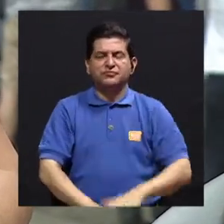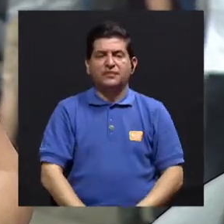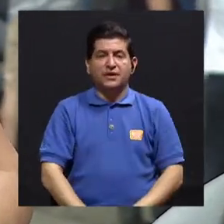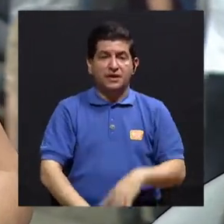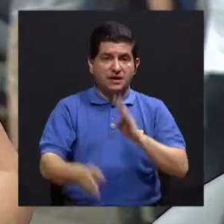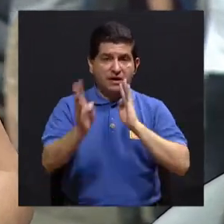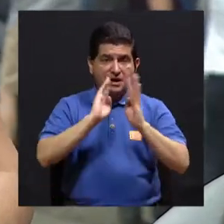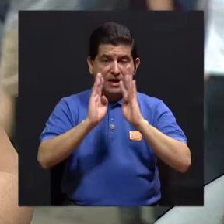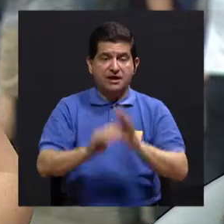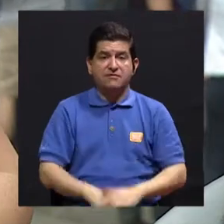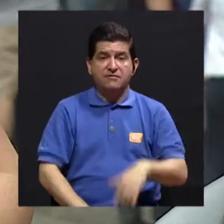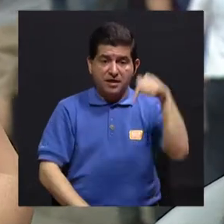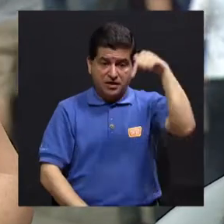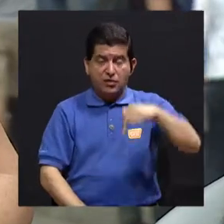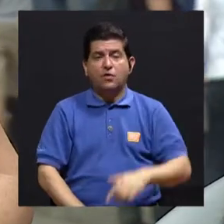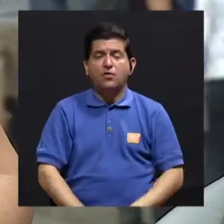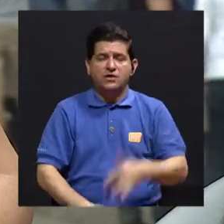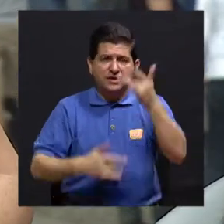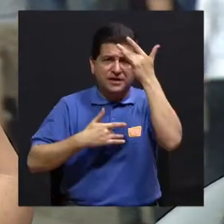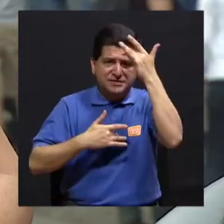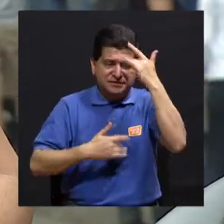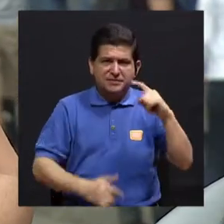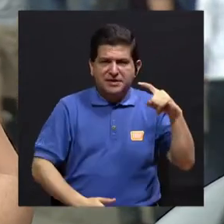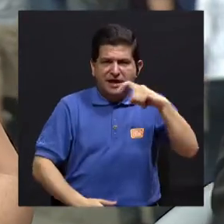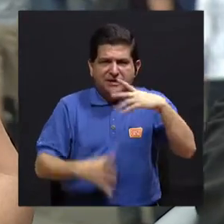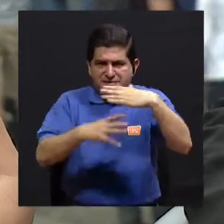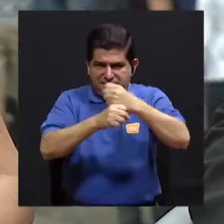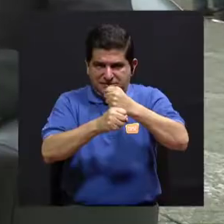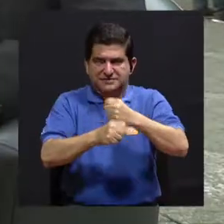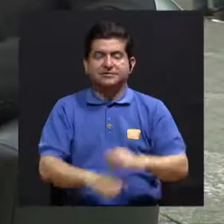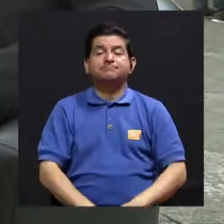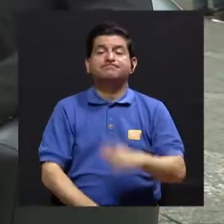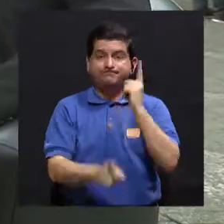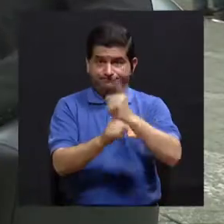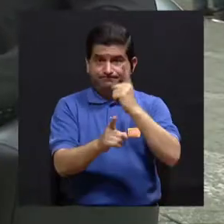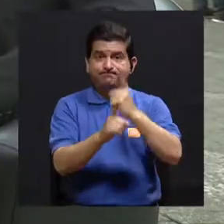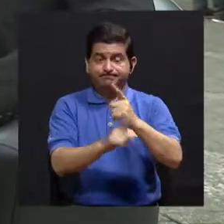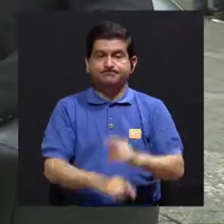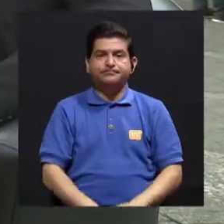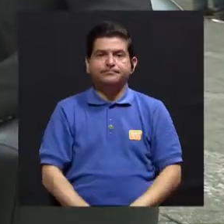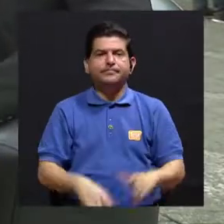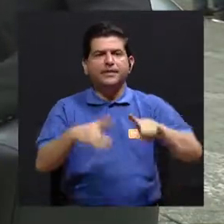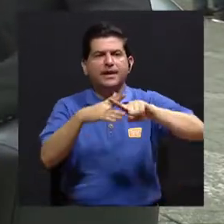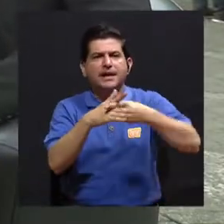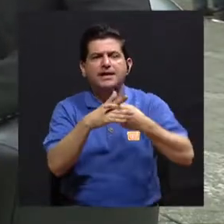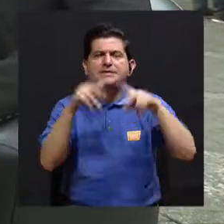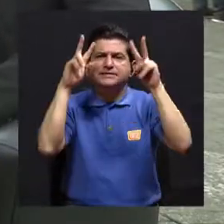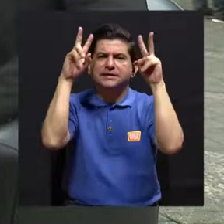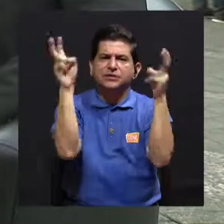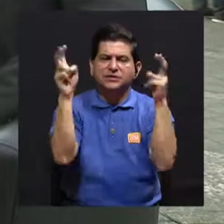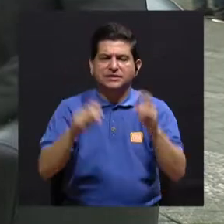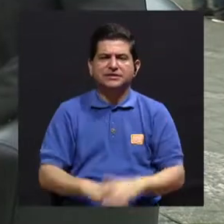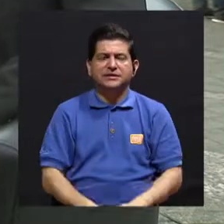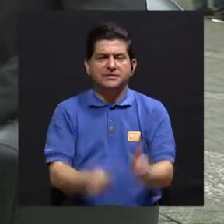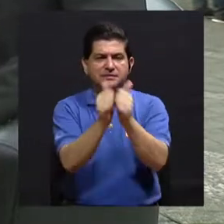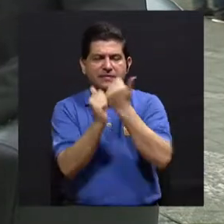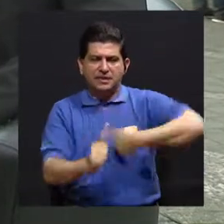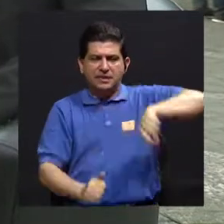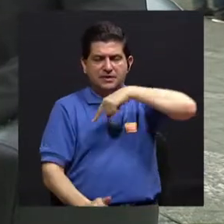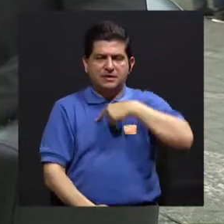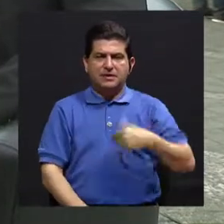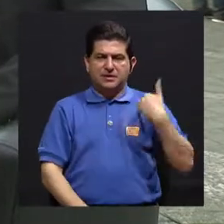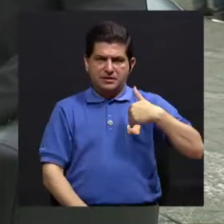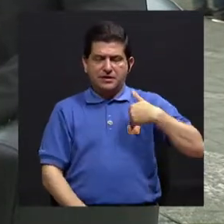y les vamos a hablar hoy acerca de la parasitosis. Efectivamente, y es que para iniciar con el tema está